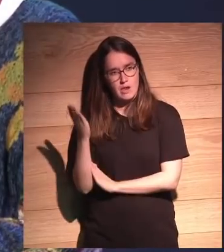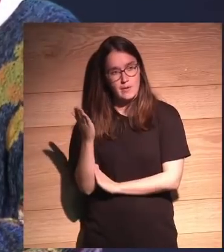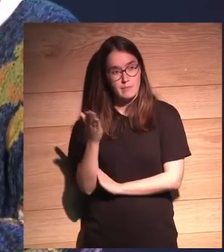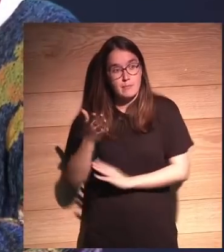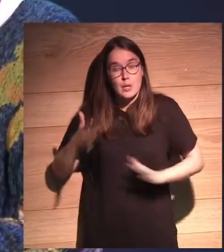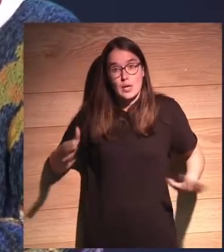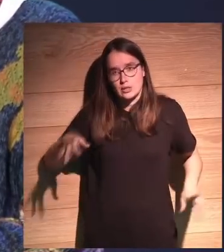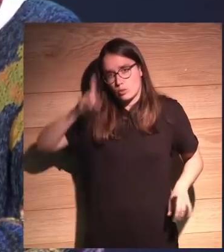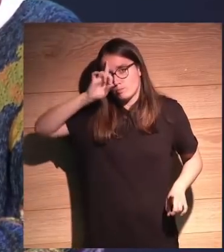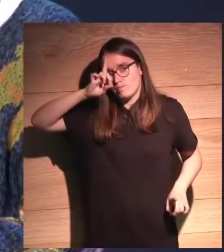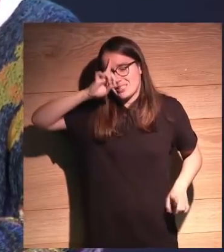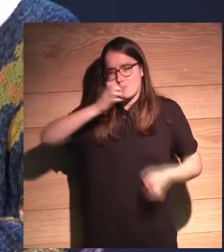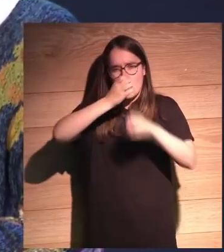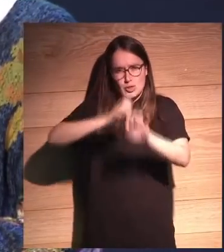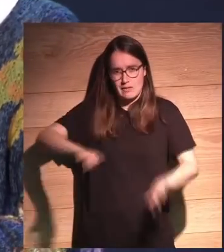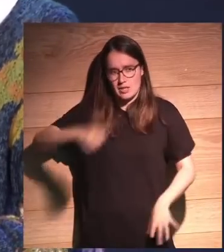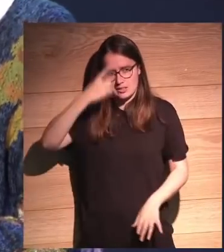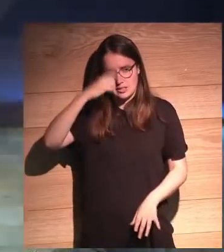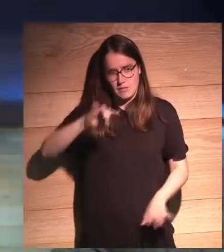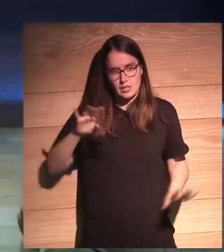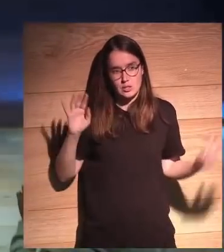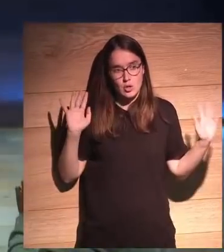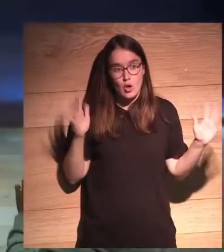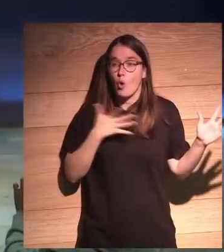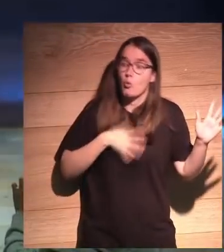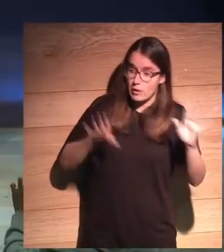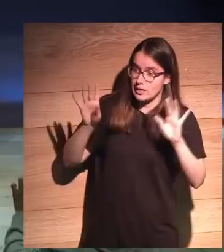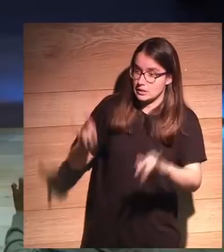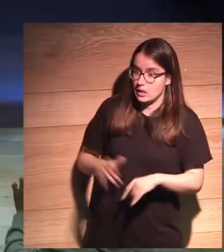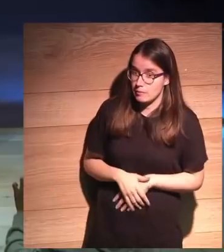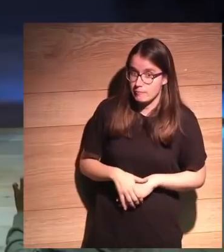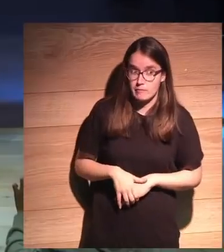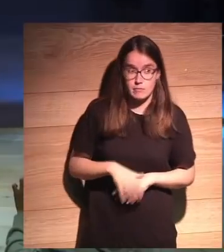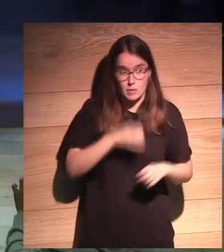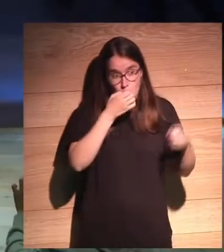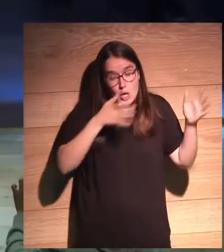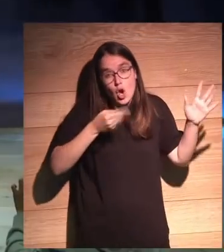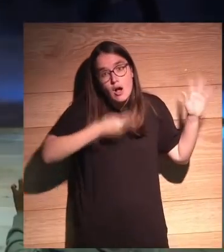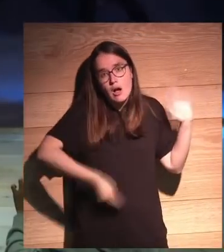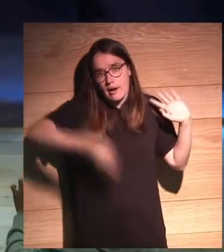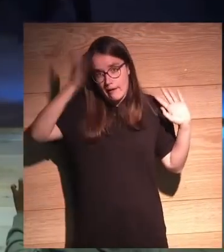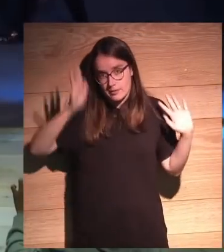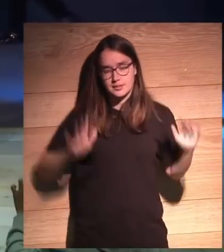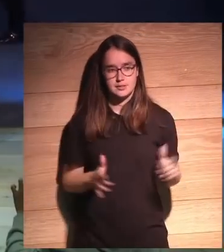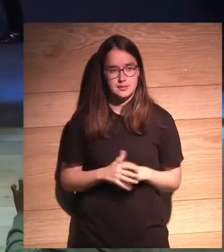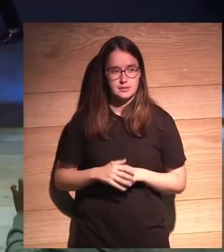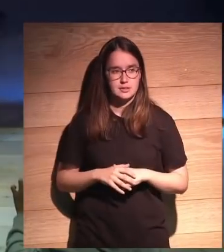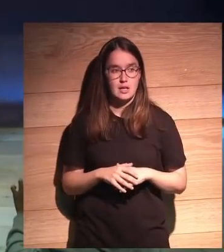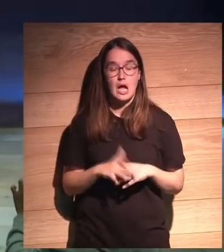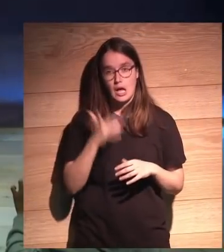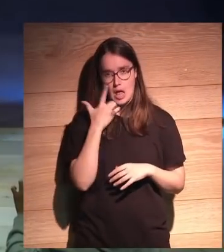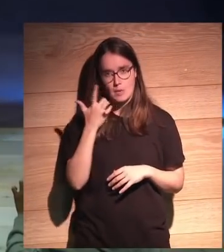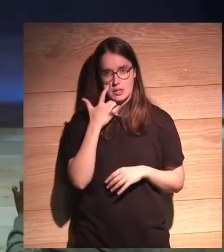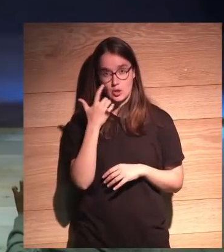nunca lo sabremos, probablemente. O a lo mejor sí. Bueno, ojalá. Ojalá lo sepa. Hombre, a